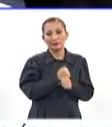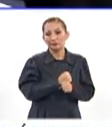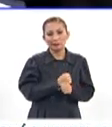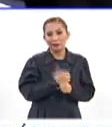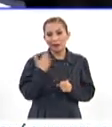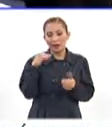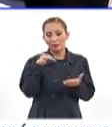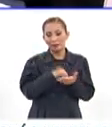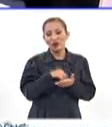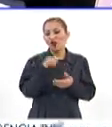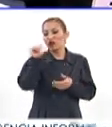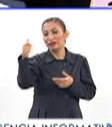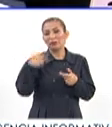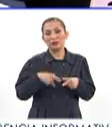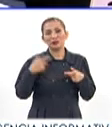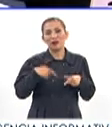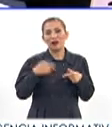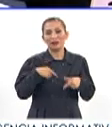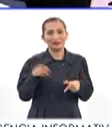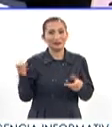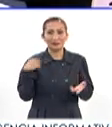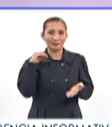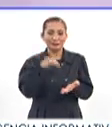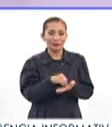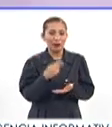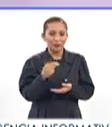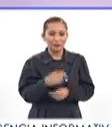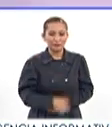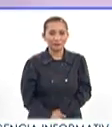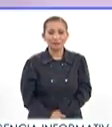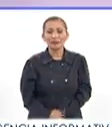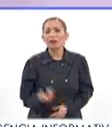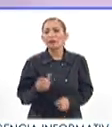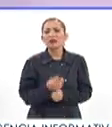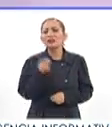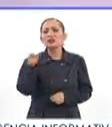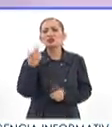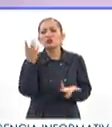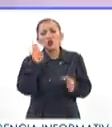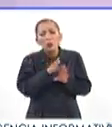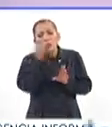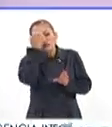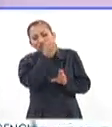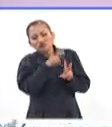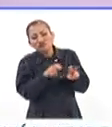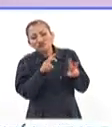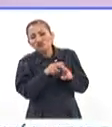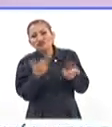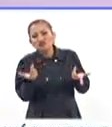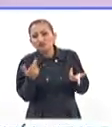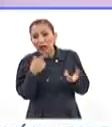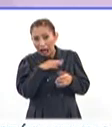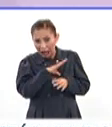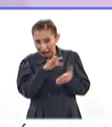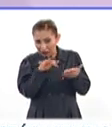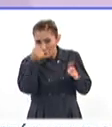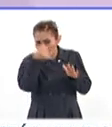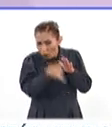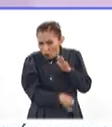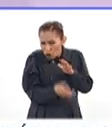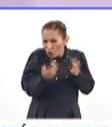mexicana de apostar por otro tipo de figuras públicas. ¿Qué pasa? ¿Ustedes cómo analizan estos mensajes? ¿Hay una